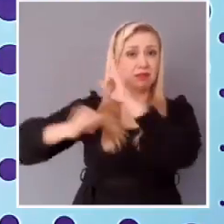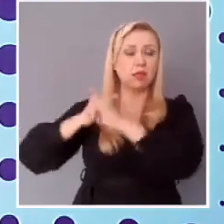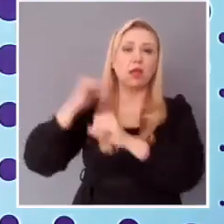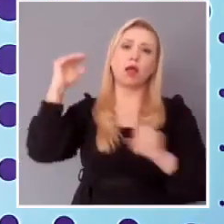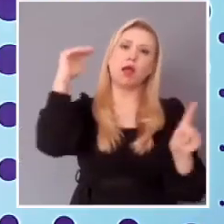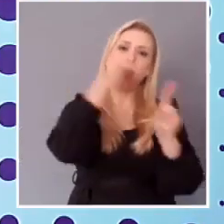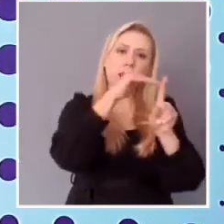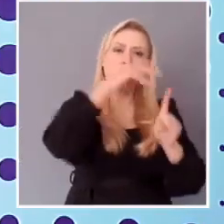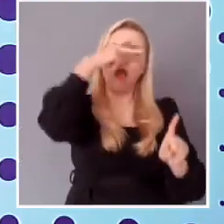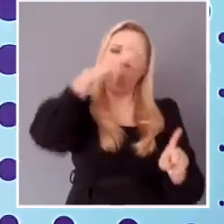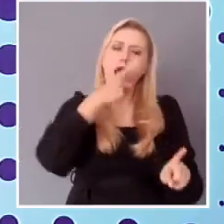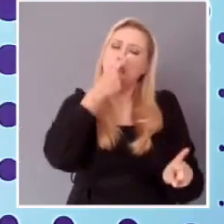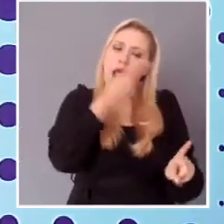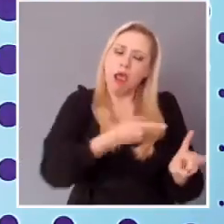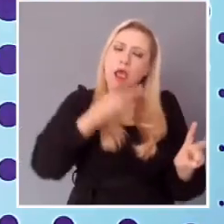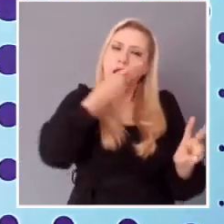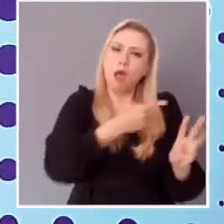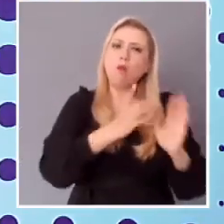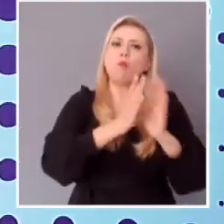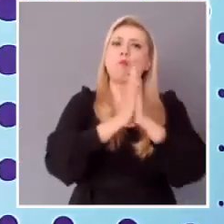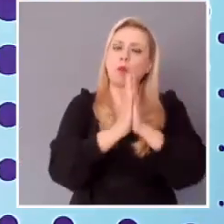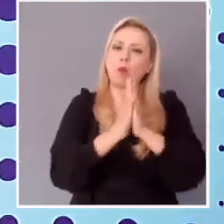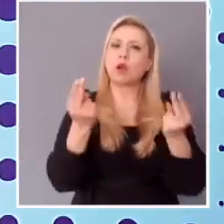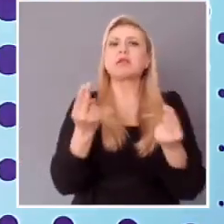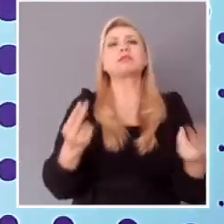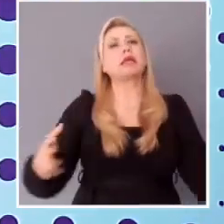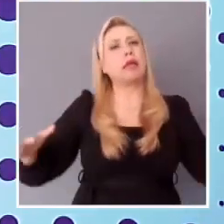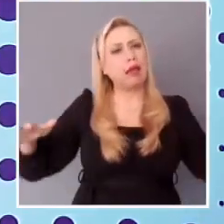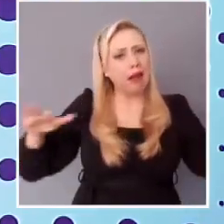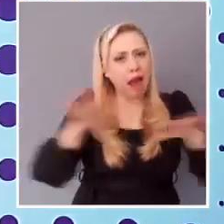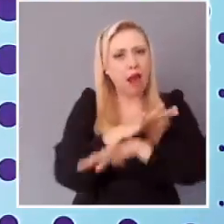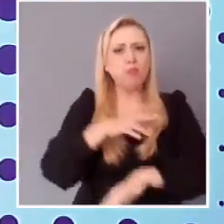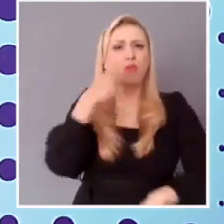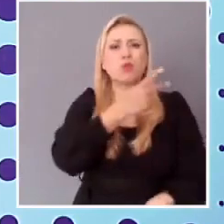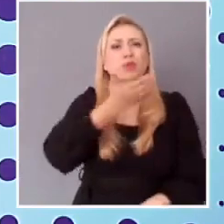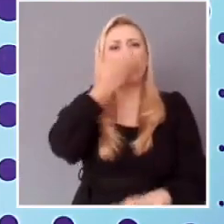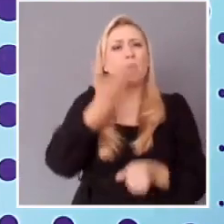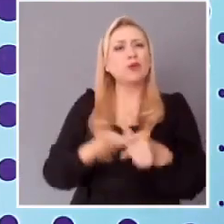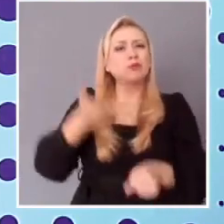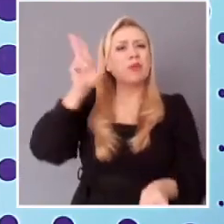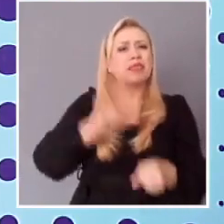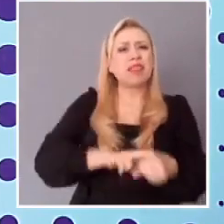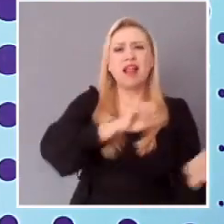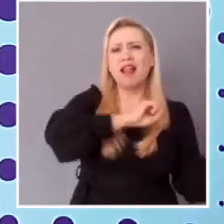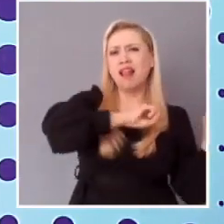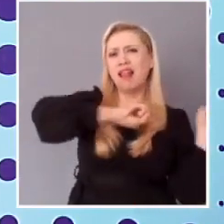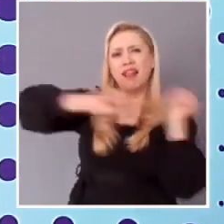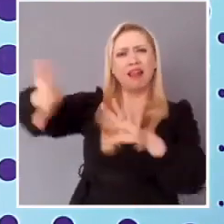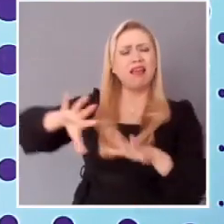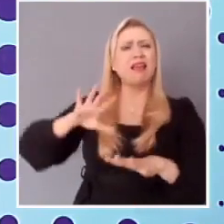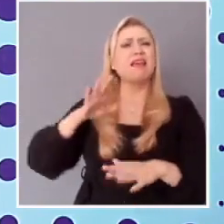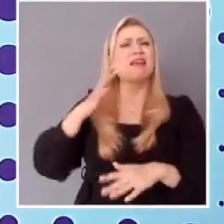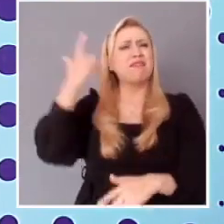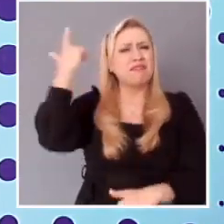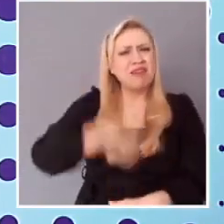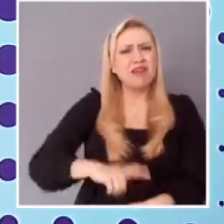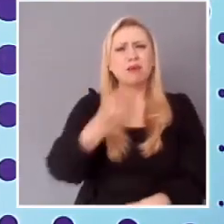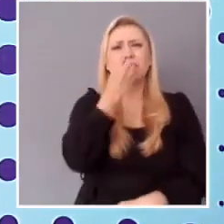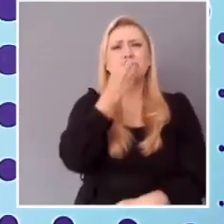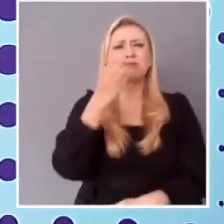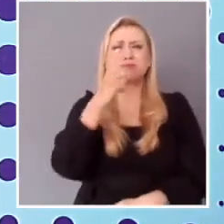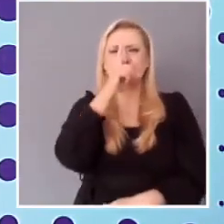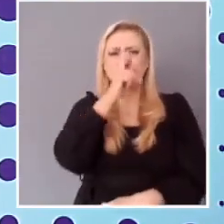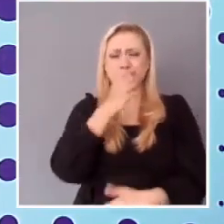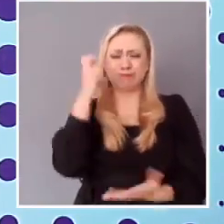en reiteradas ocasiones la importancia de desinstitucionalizar a las personas con discapacidad que viven en hospitales psiquiátricos, ¿no?